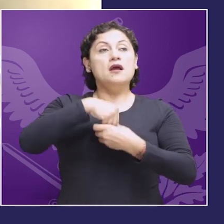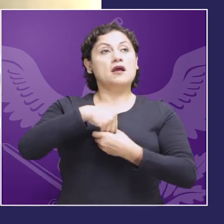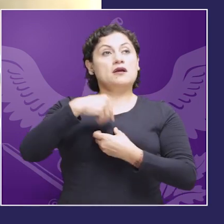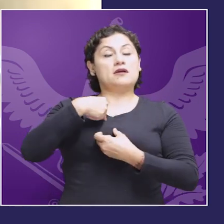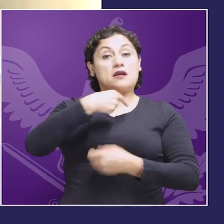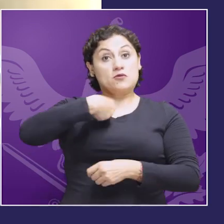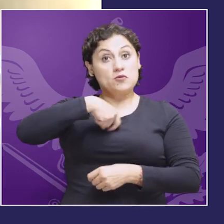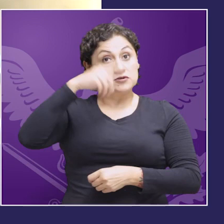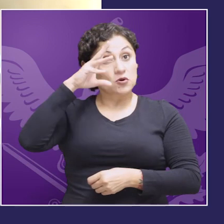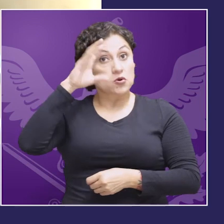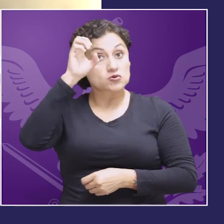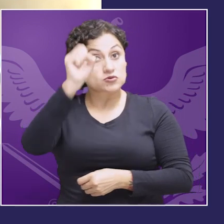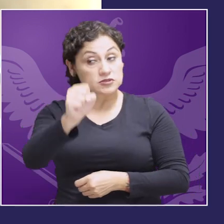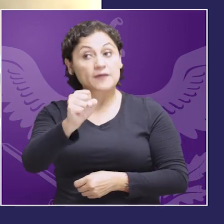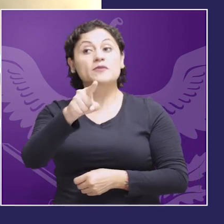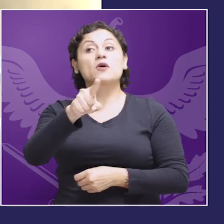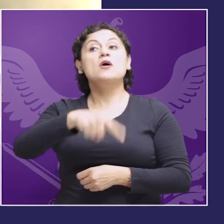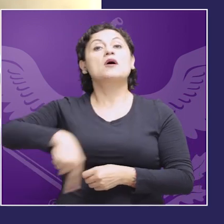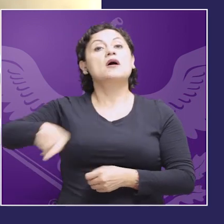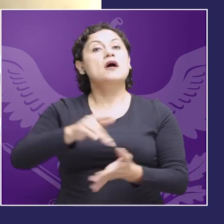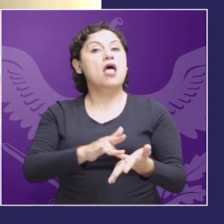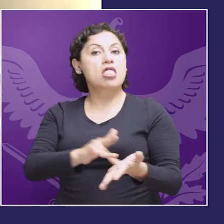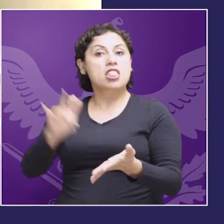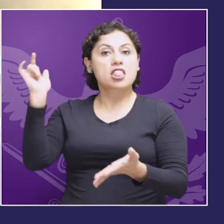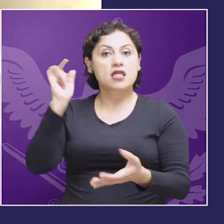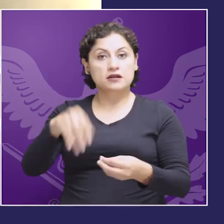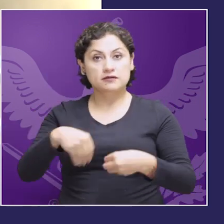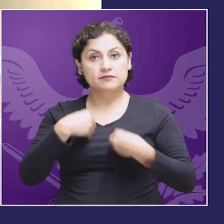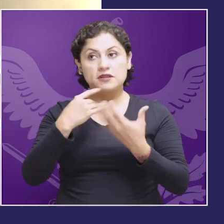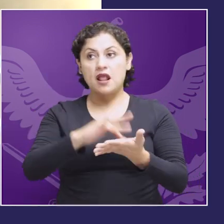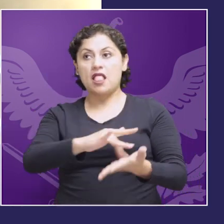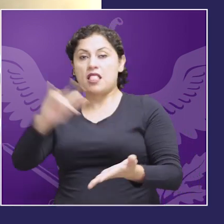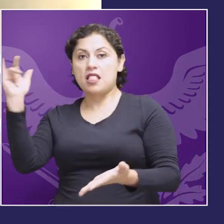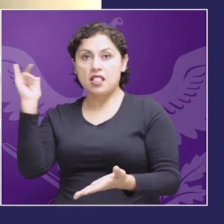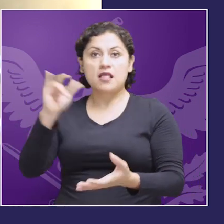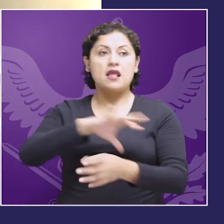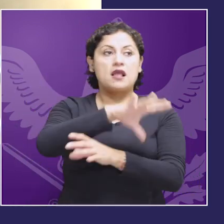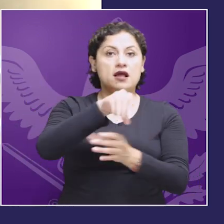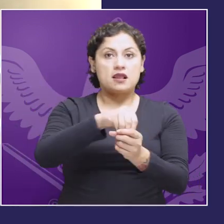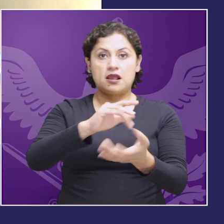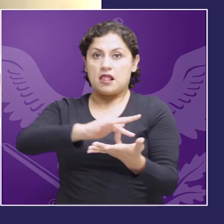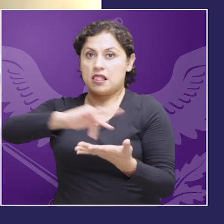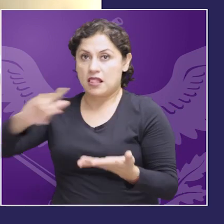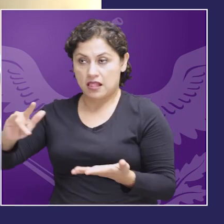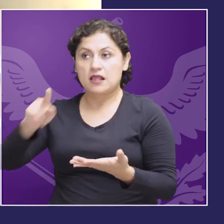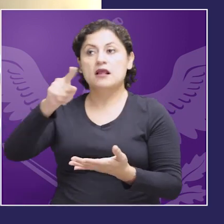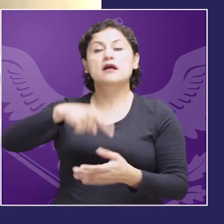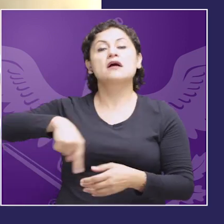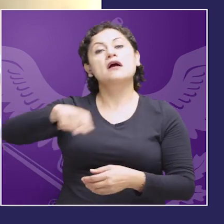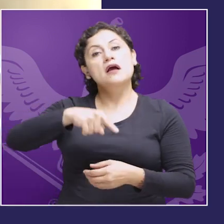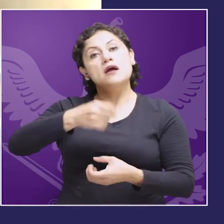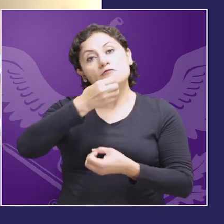haciendo, que se apropian de nuestros conceptos, es decir, que se apropien de la vida, de la integridad, de quienes